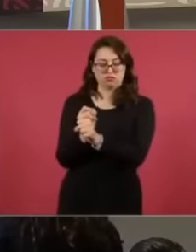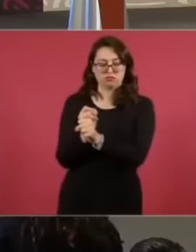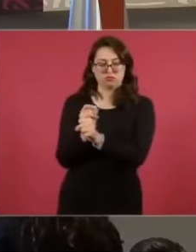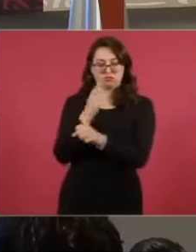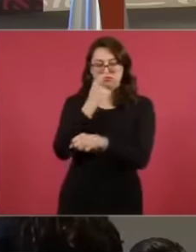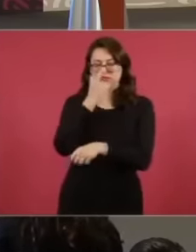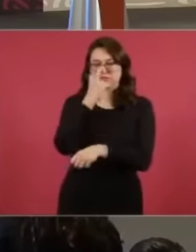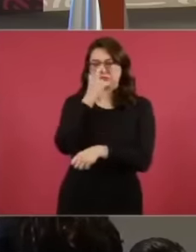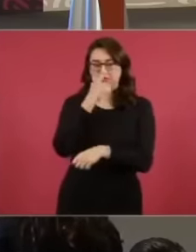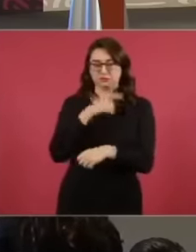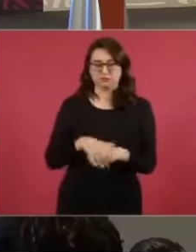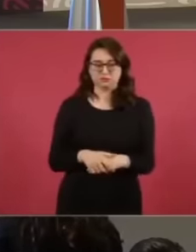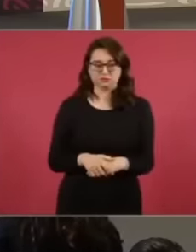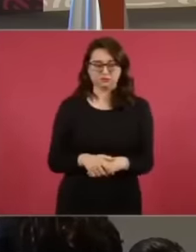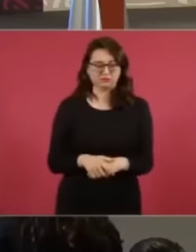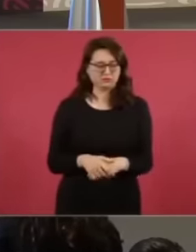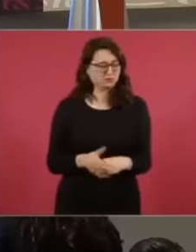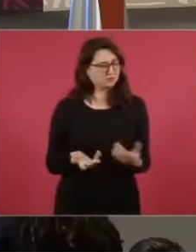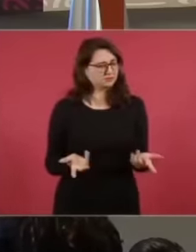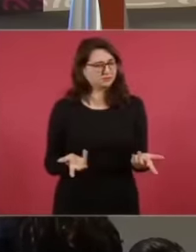en ninguna parte, porque no quiero,